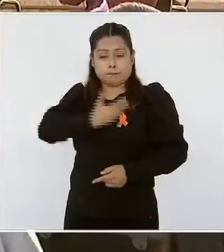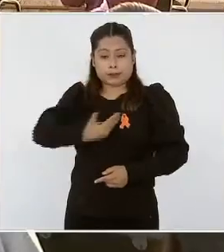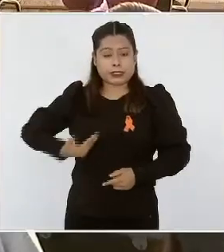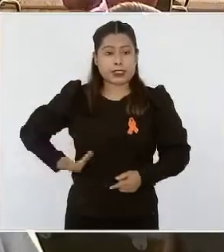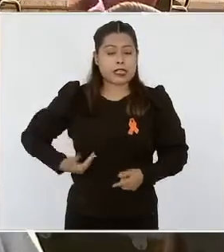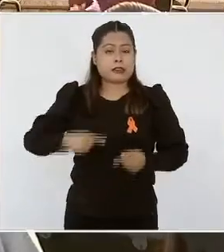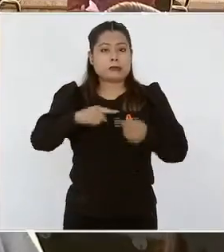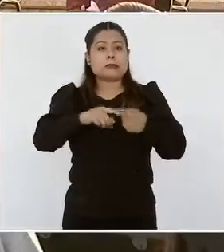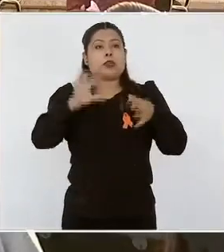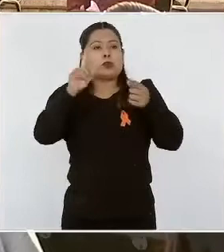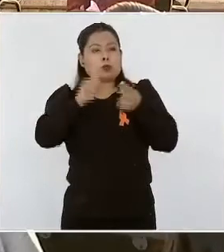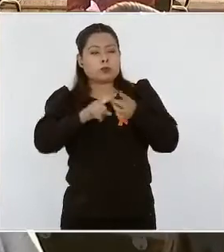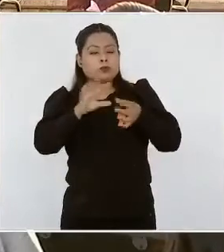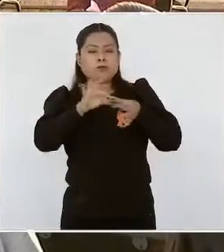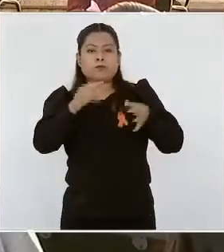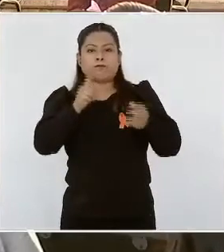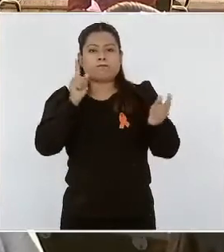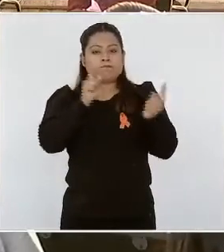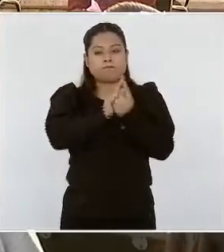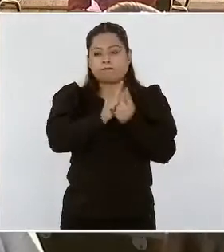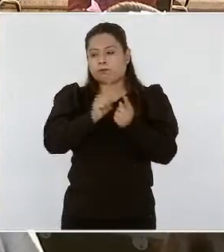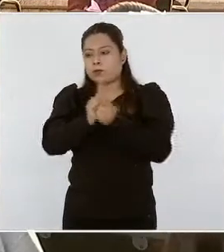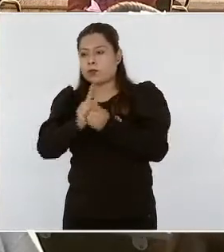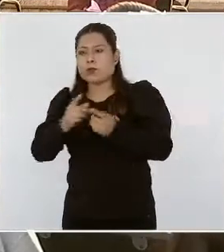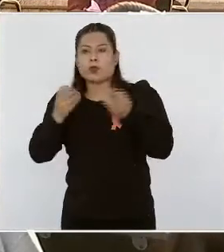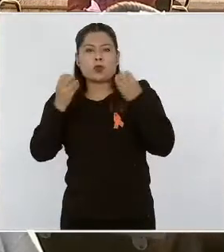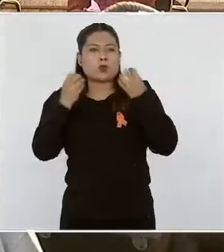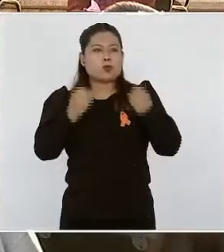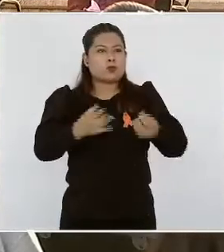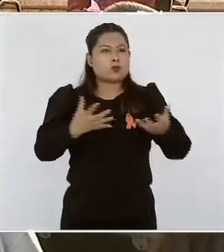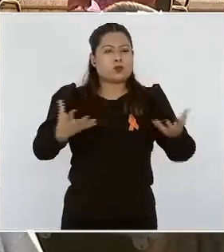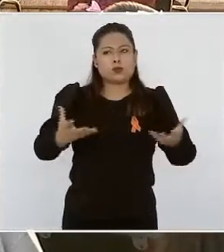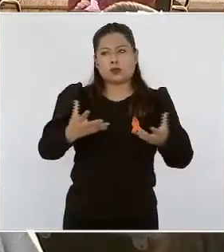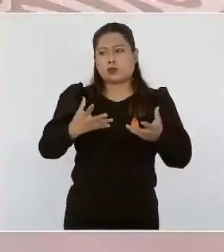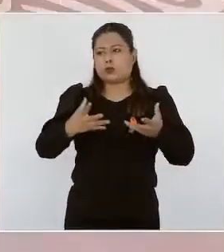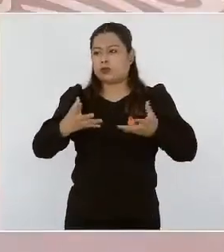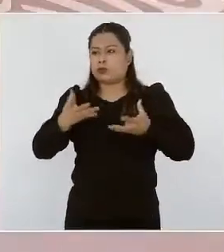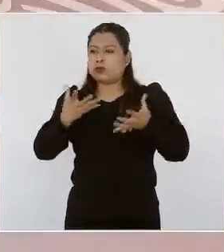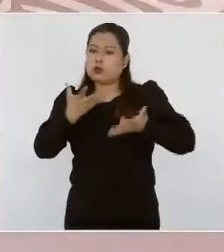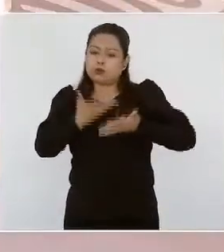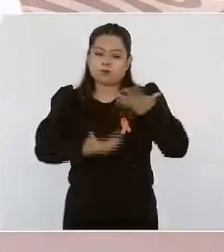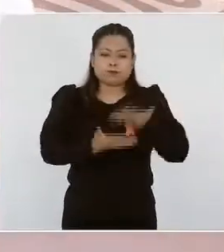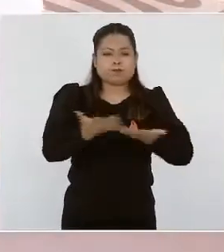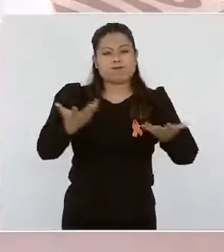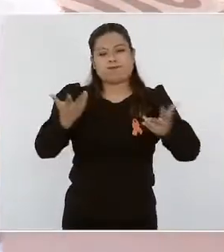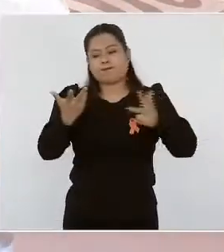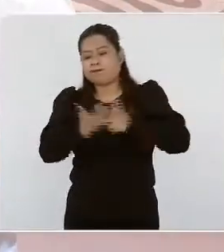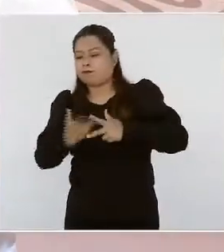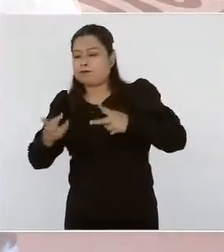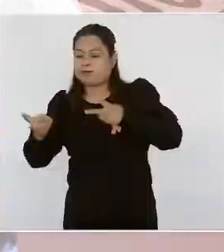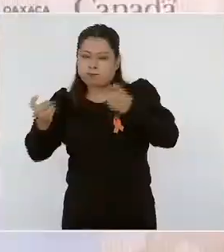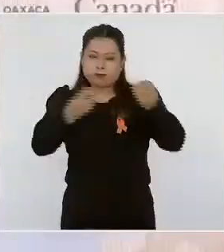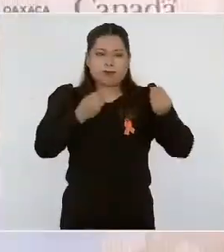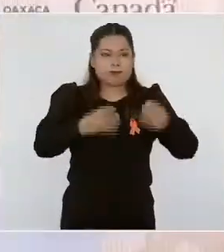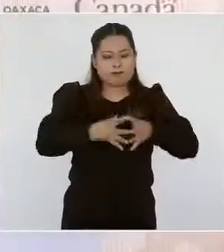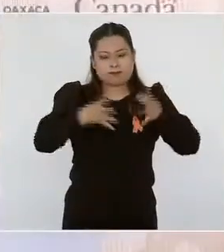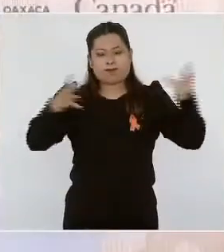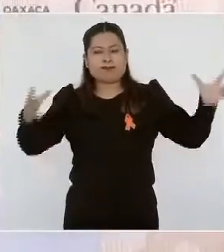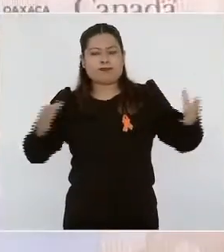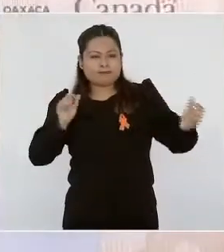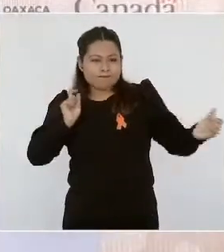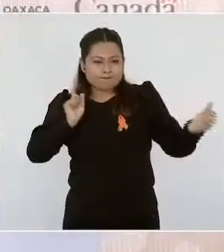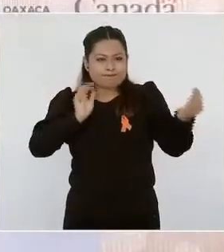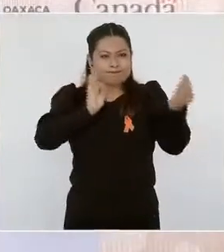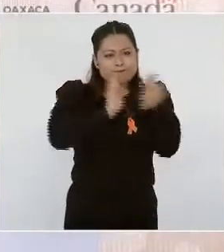en donde se encontró al acecho de la invasión y a salto de mata la